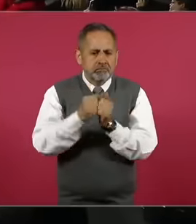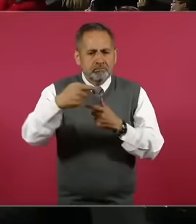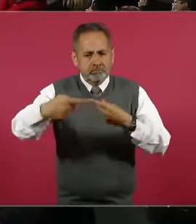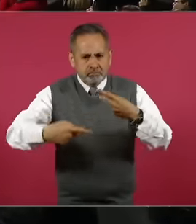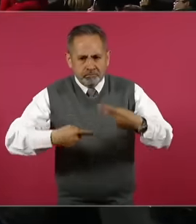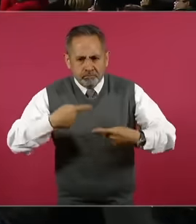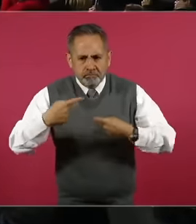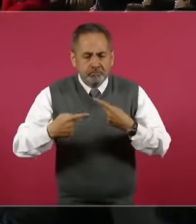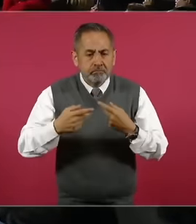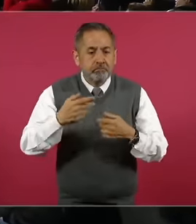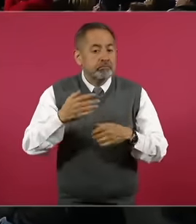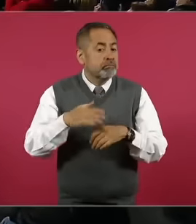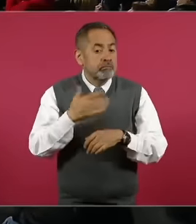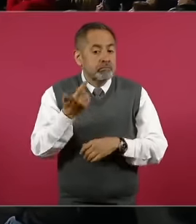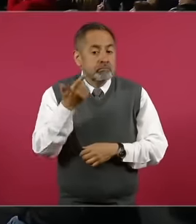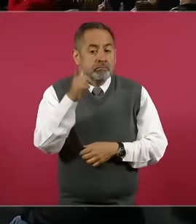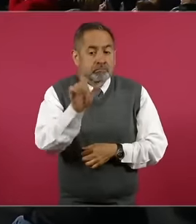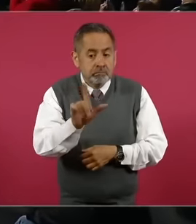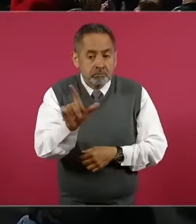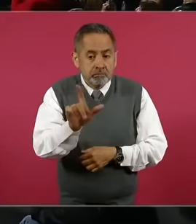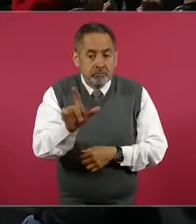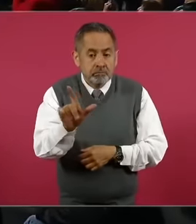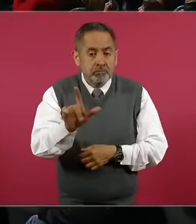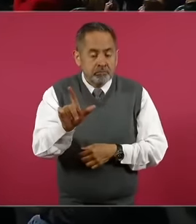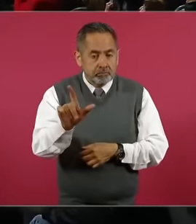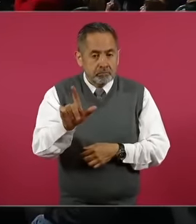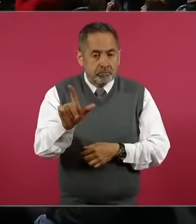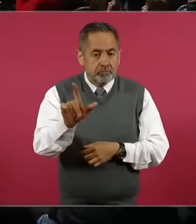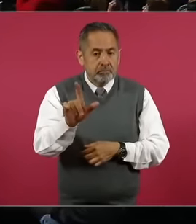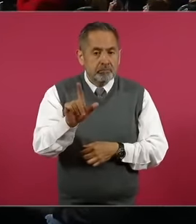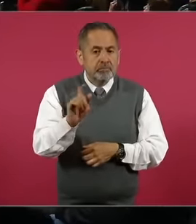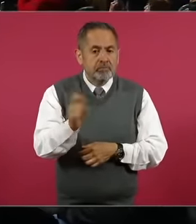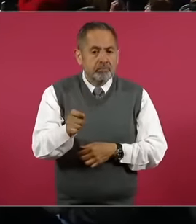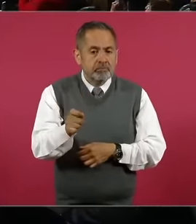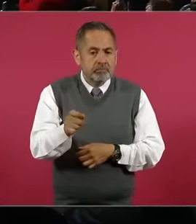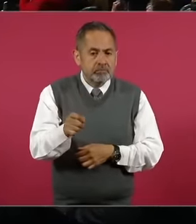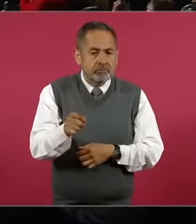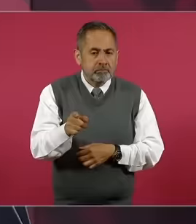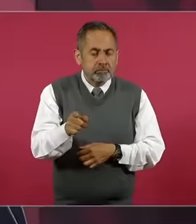porque el lunes es